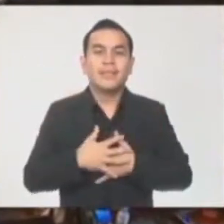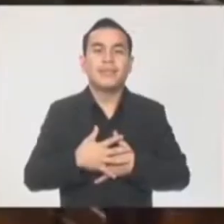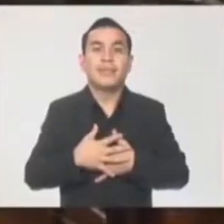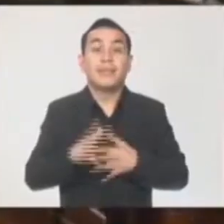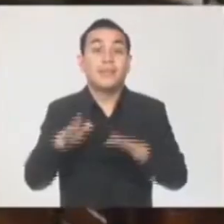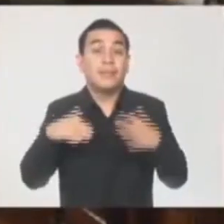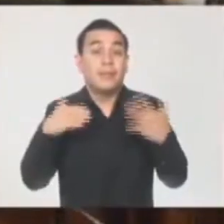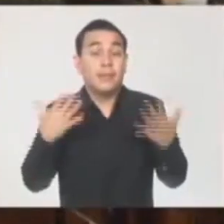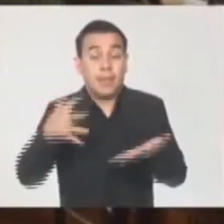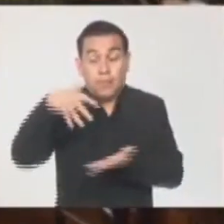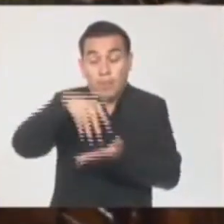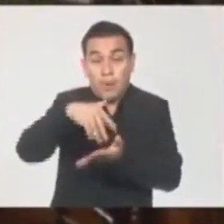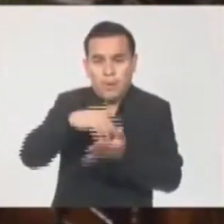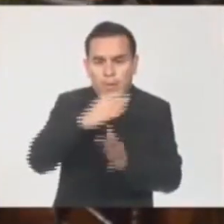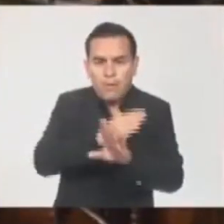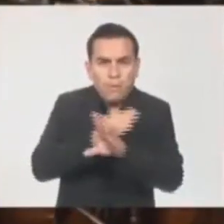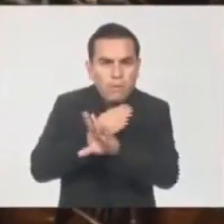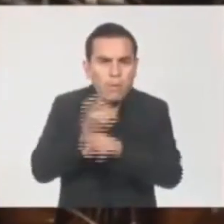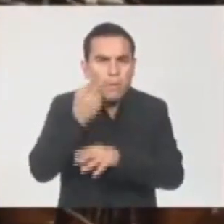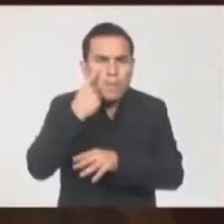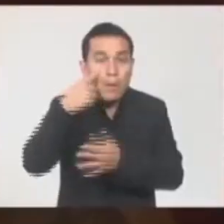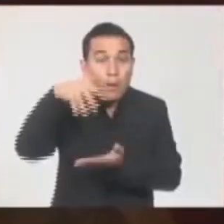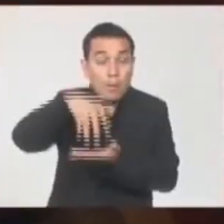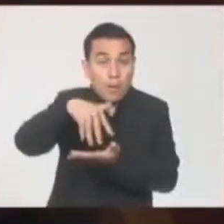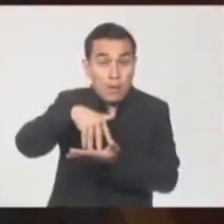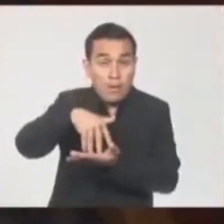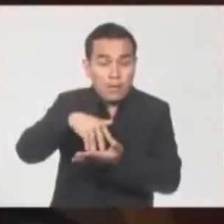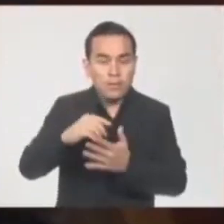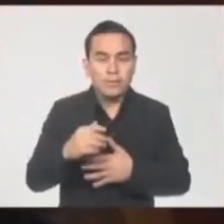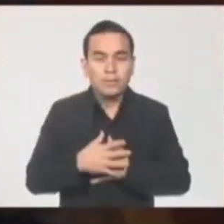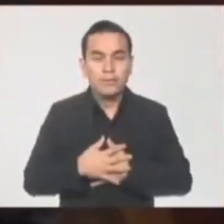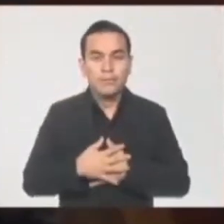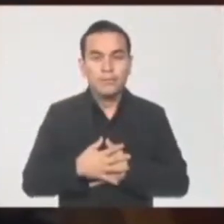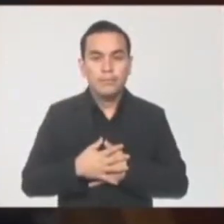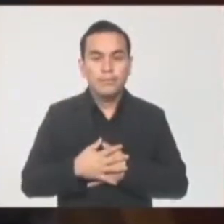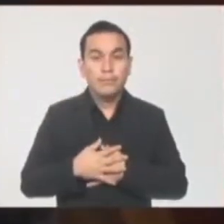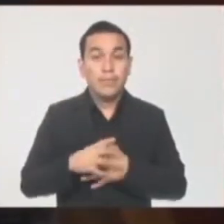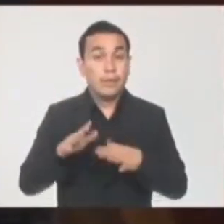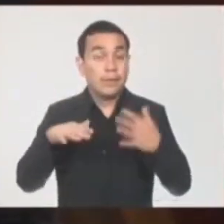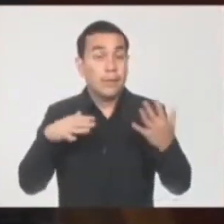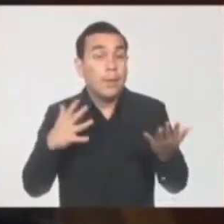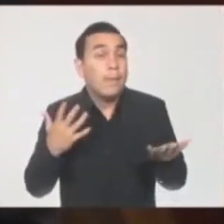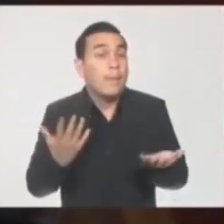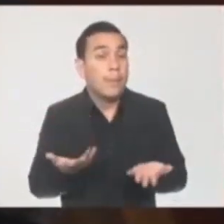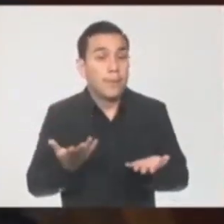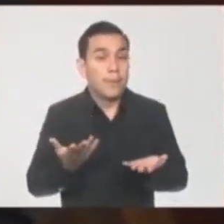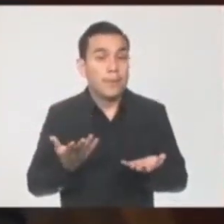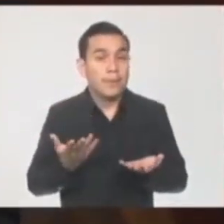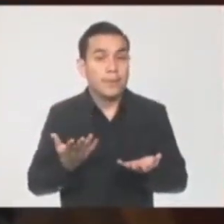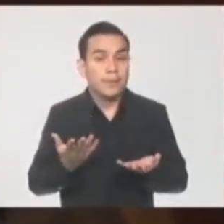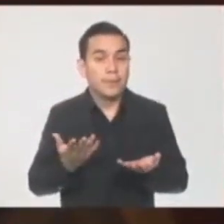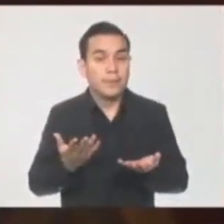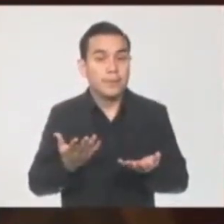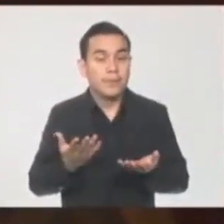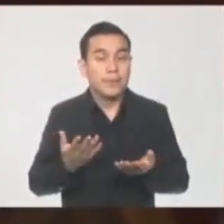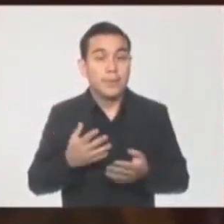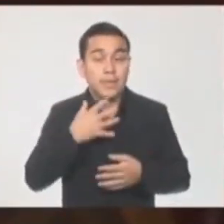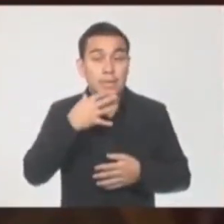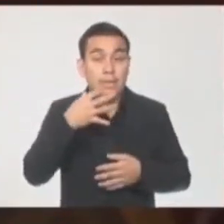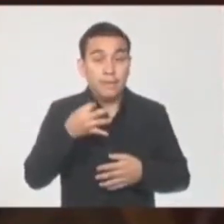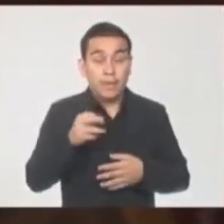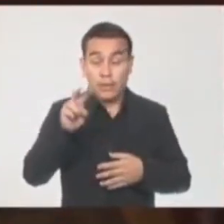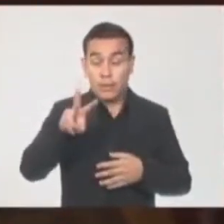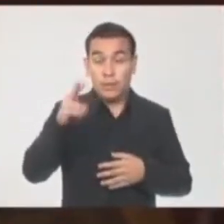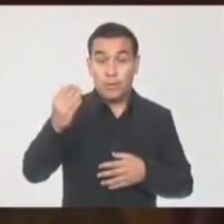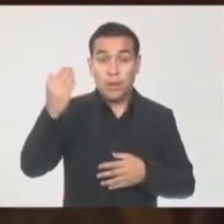Porque el pueblo defiende al pueblo y el pueblo cuida al pueblo. Y es por eso que a 2 años de